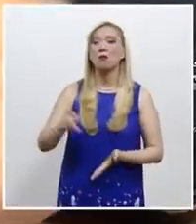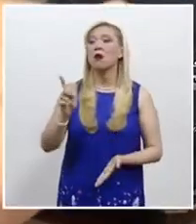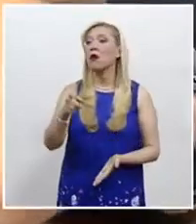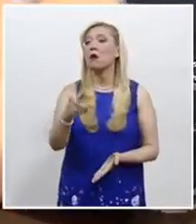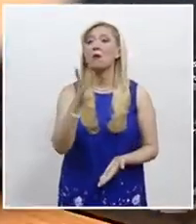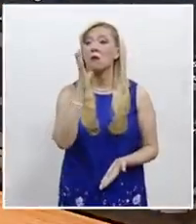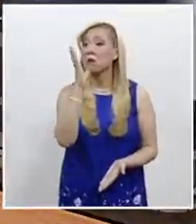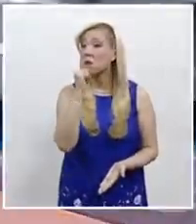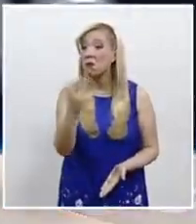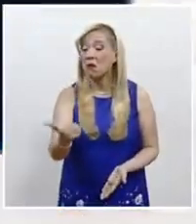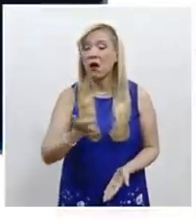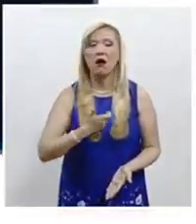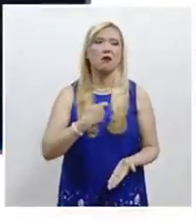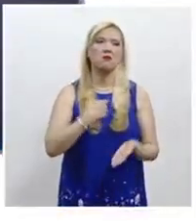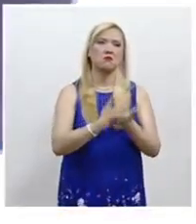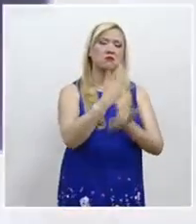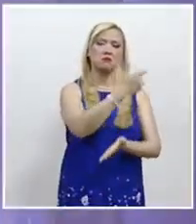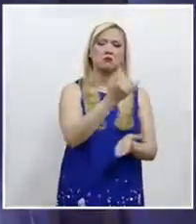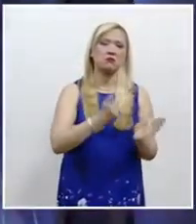recuperar.